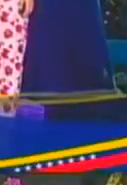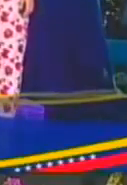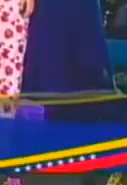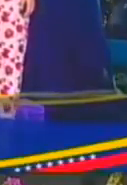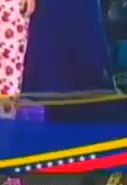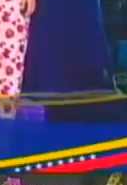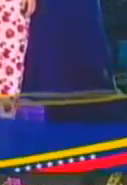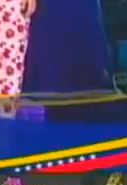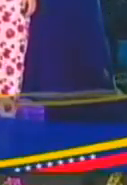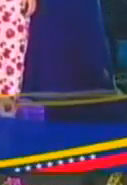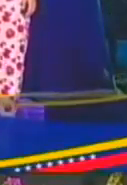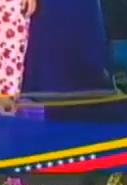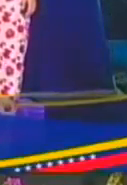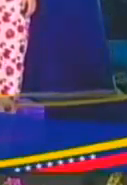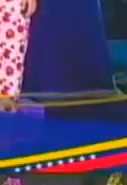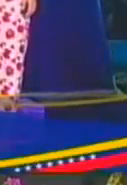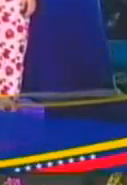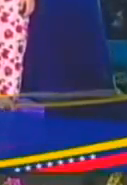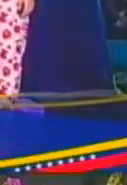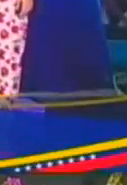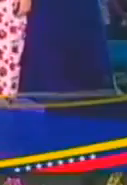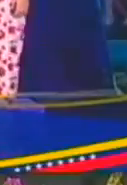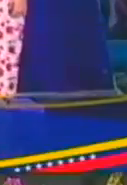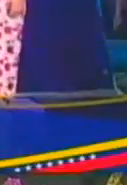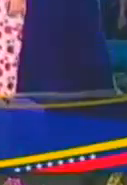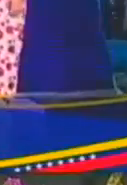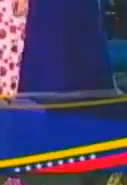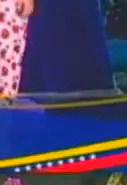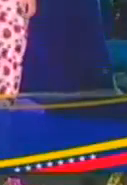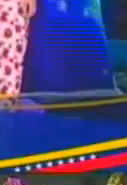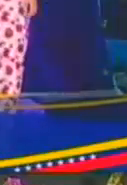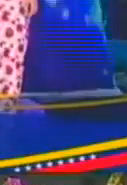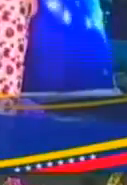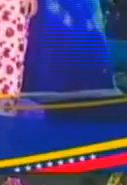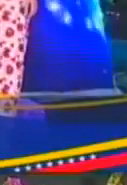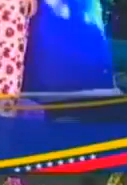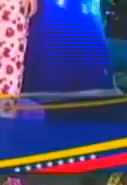está acompañándonos aquí en la plaza. ¿Cómo está la gente de Maracaibo? ¡Que no se oye!